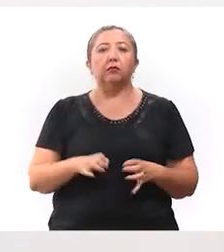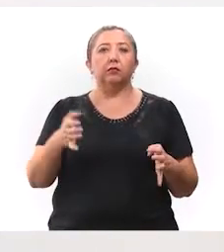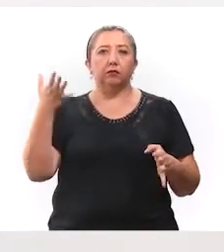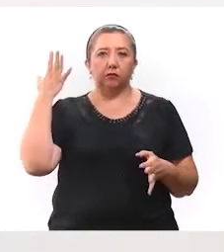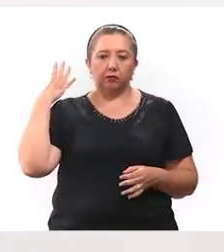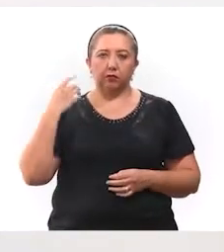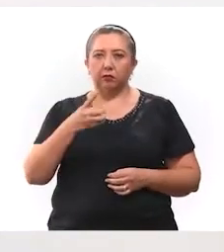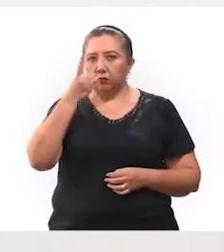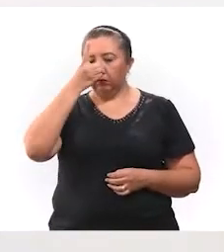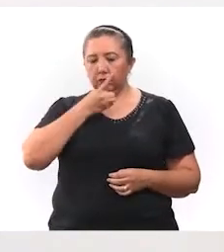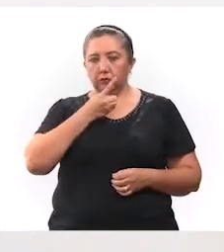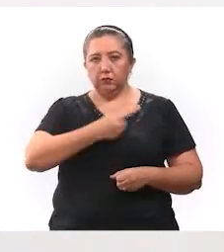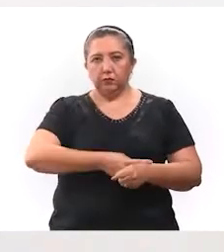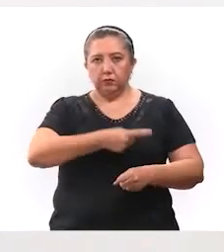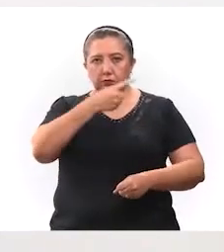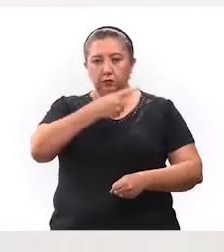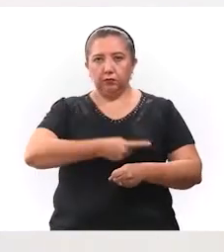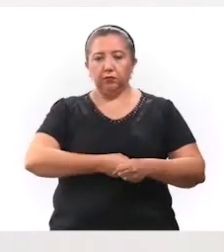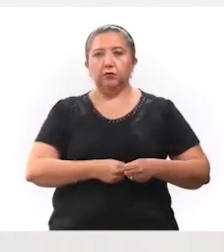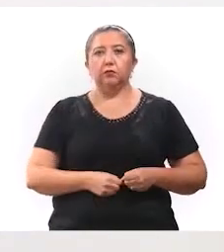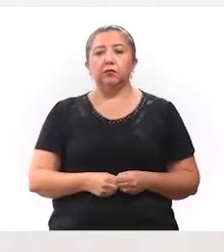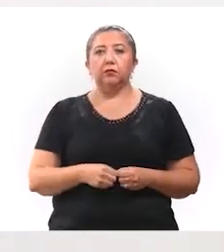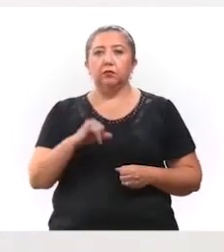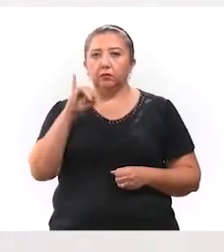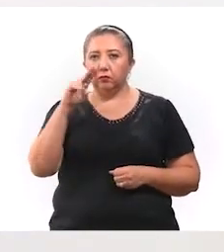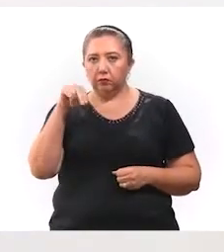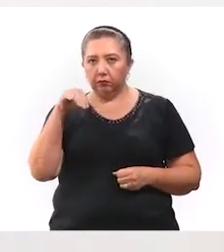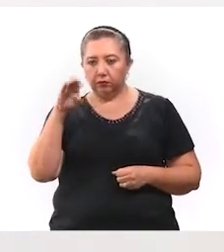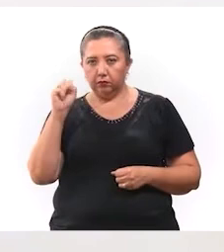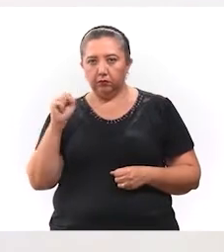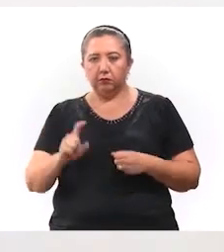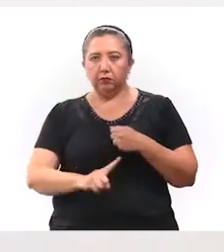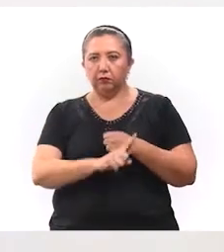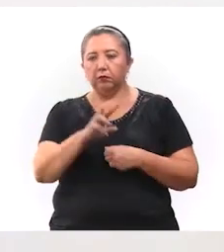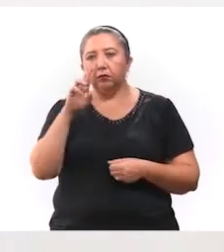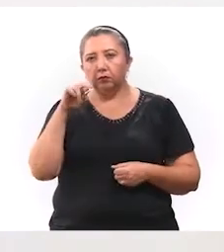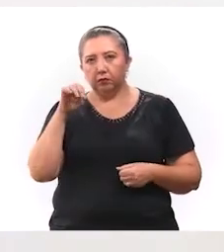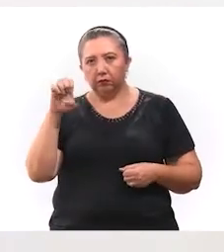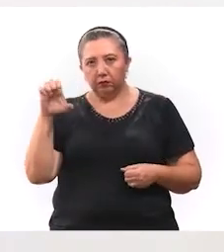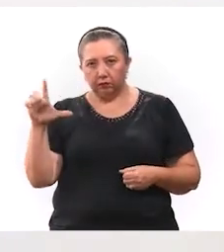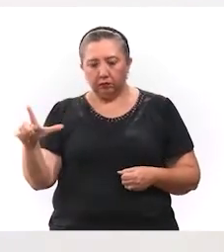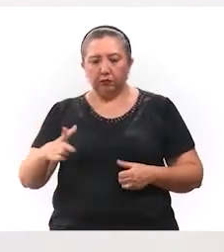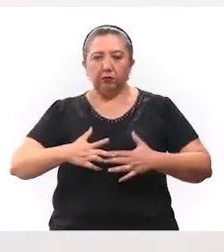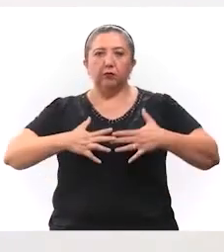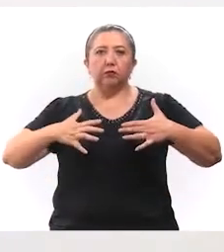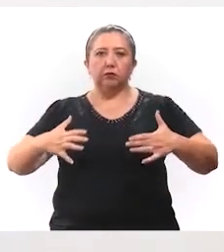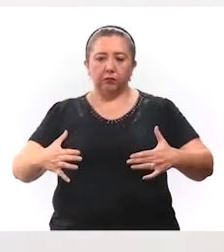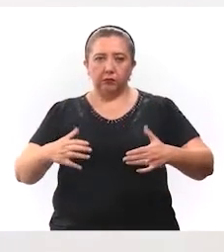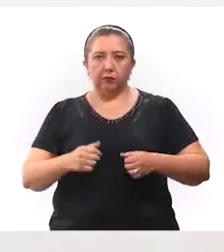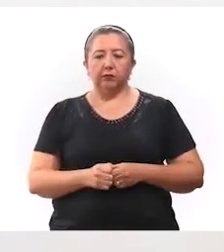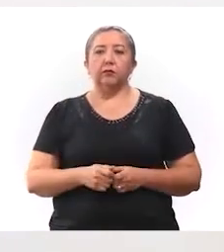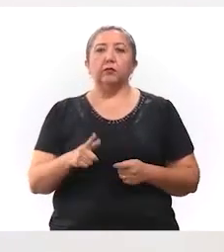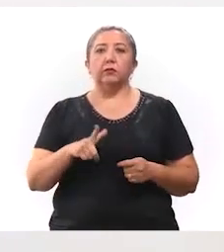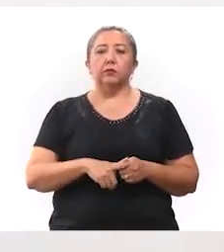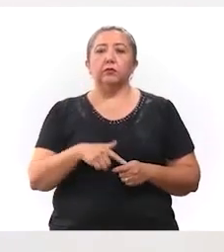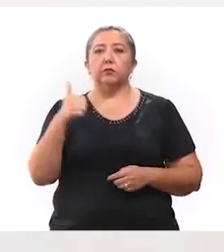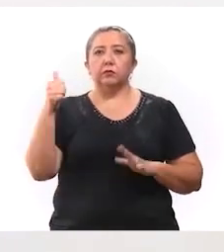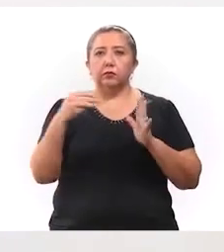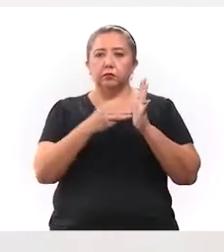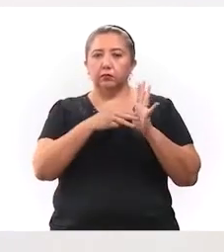enfermedades se encontraban diabetes, hipertensión, inmunosupresión, insuficiencia renal crónica y obesidad. En total